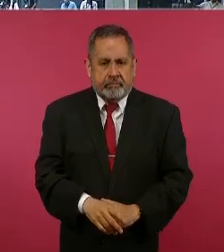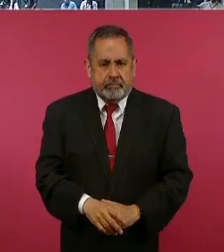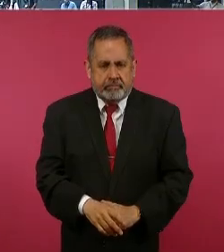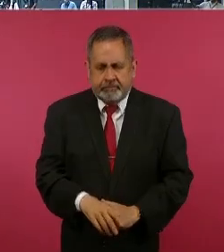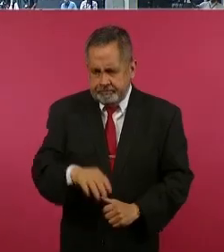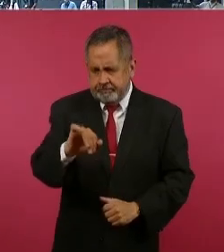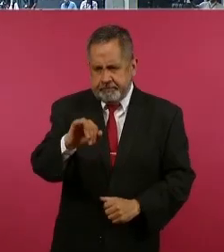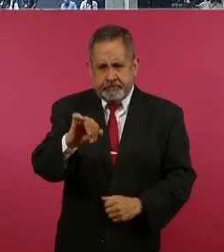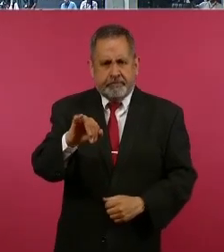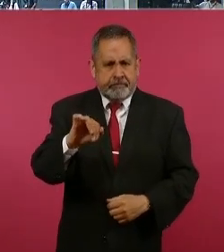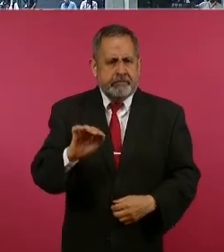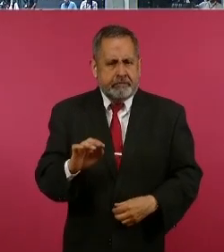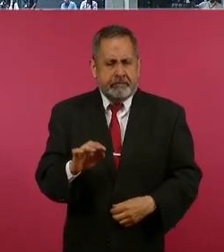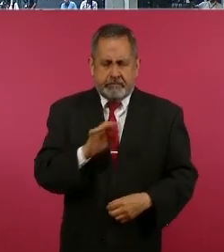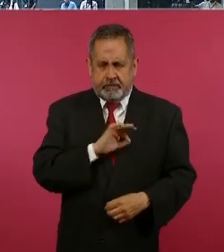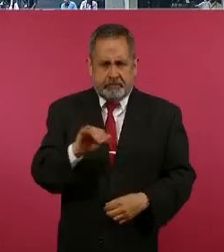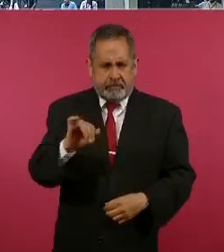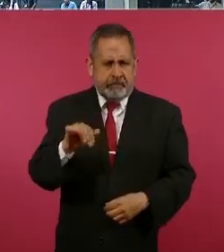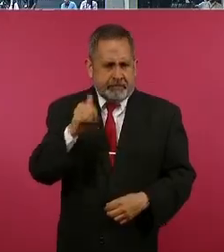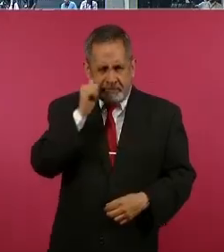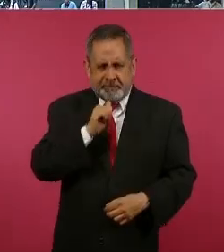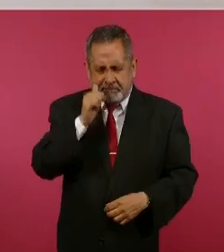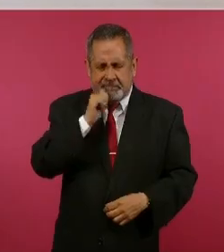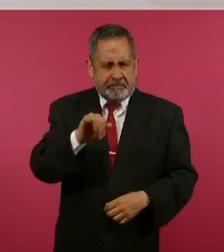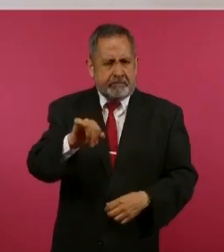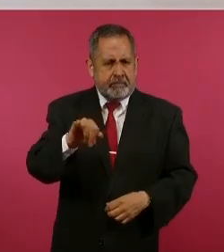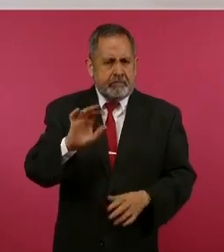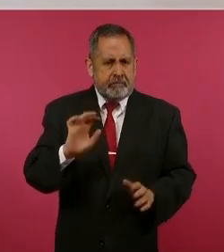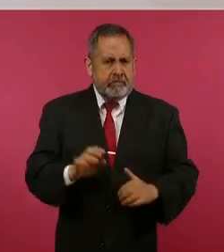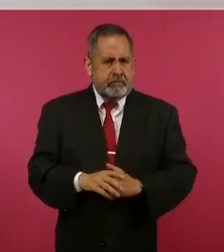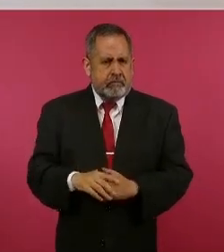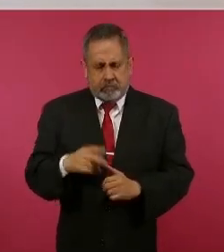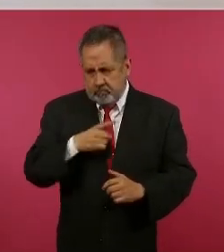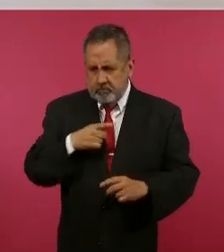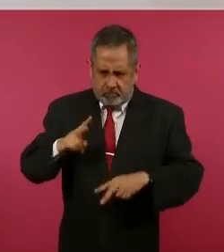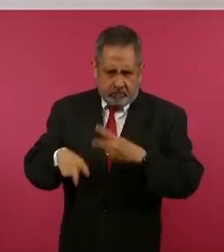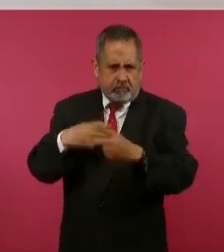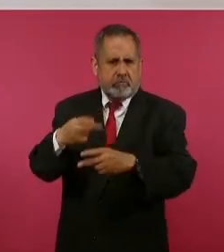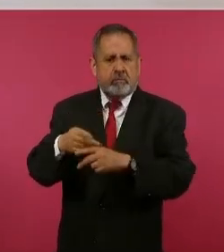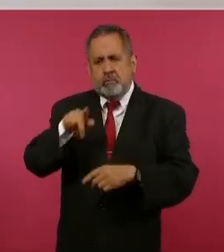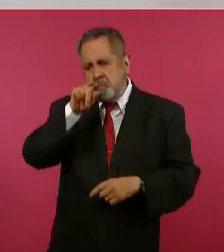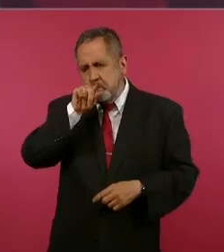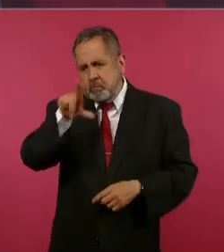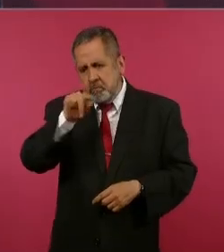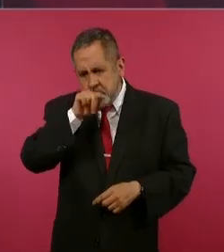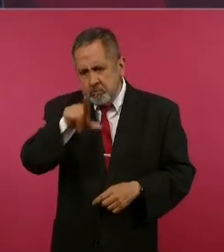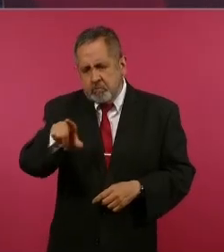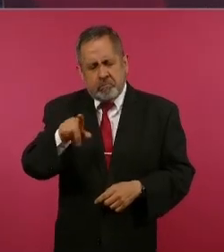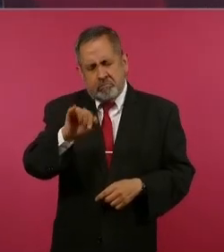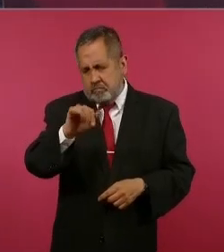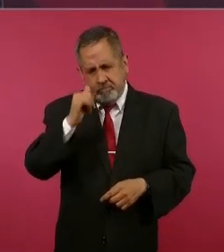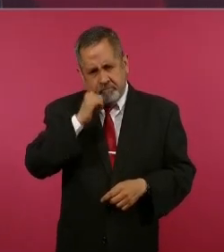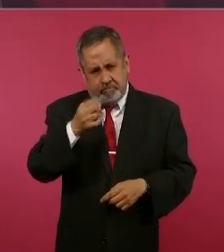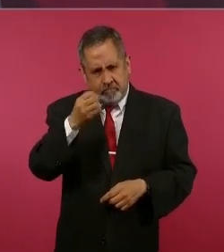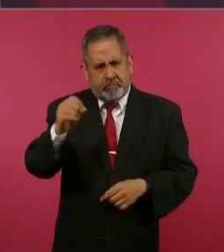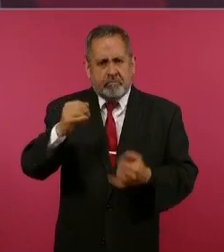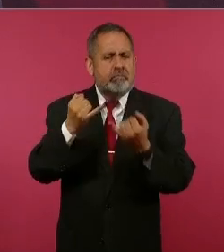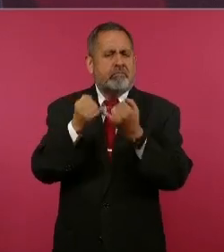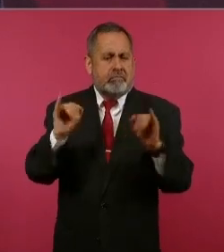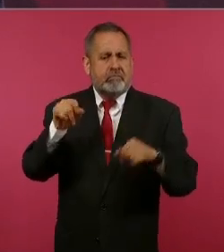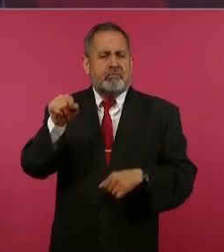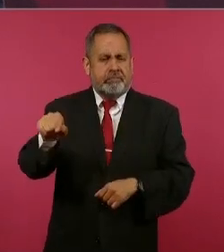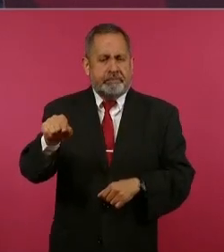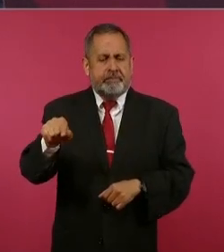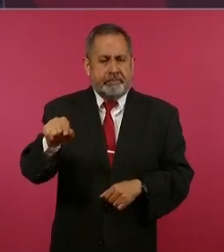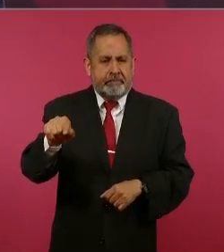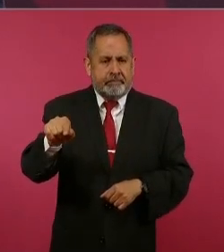Sí, sí, porque siempre he estado. Tengo que ir a Jalisco a inaugurar